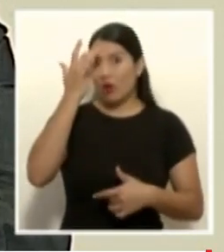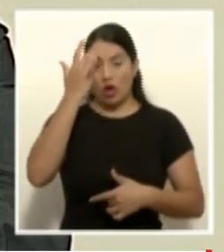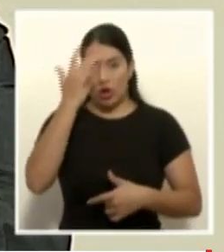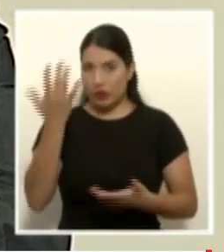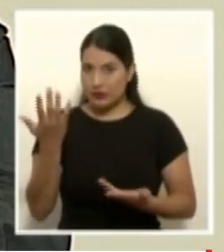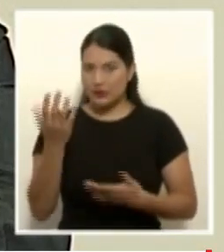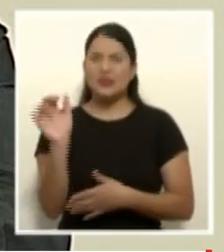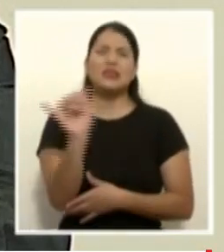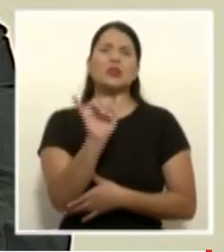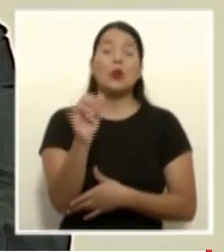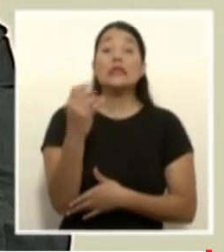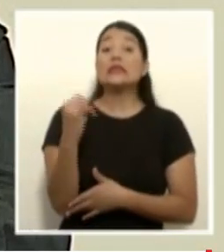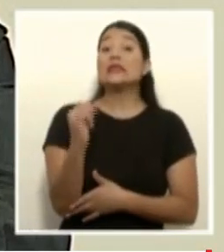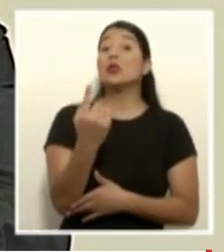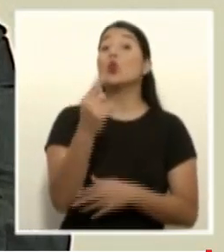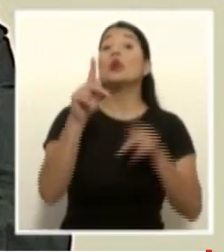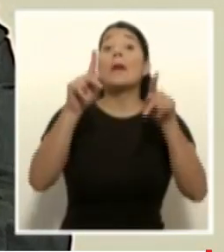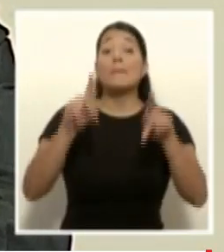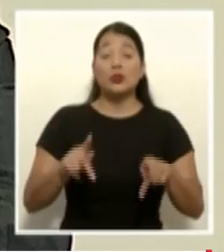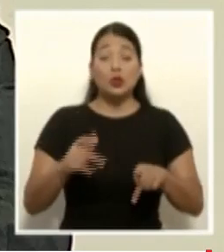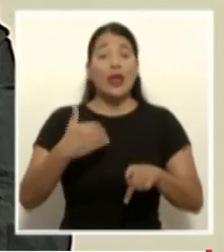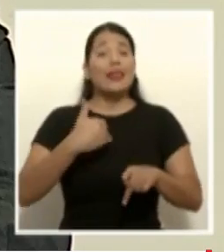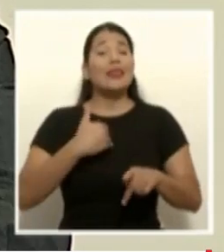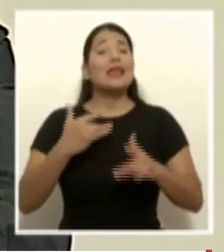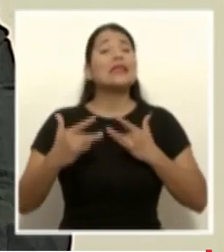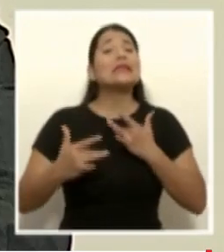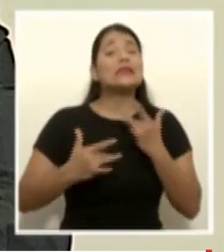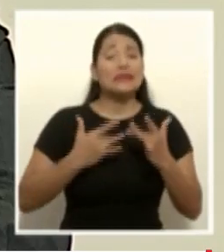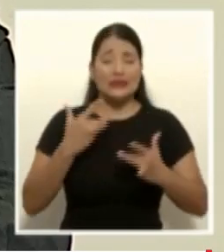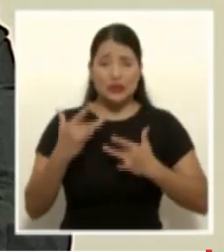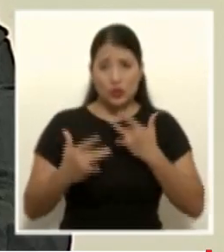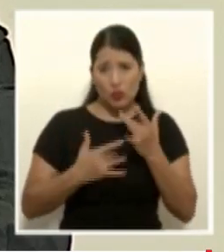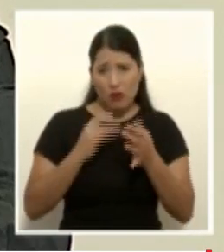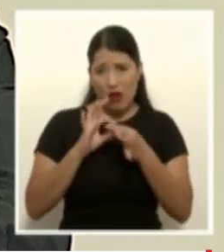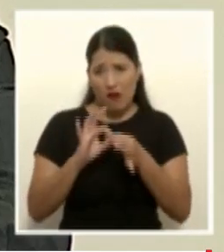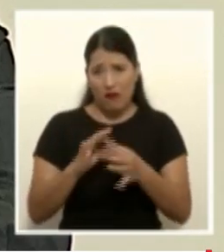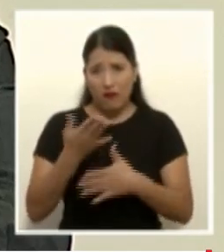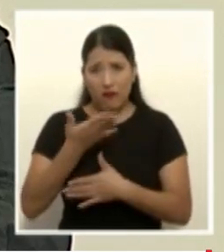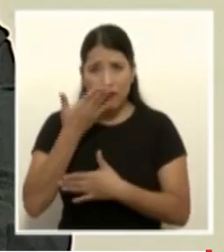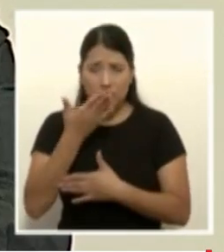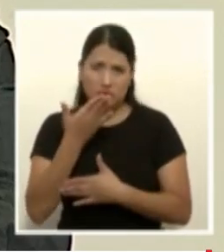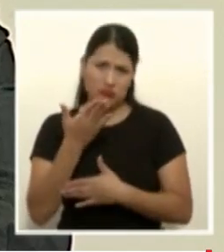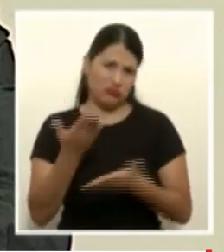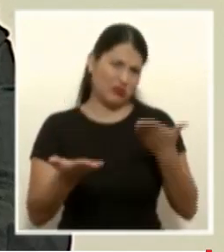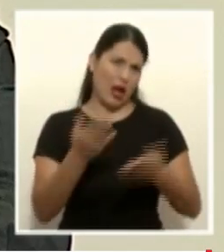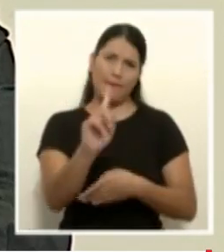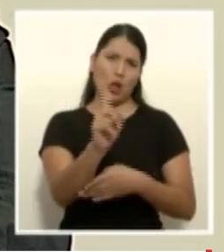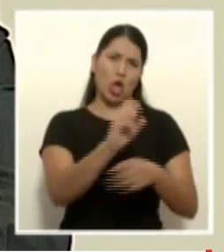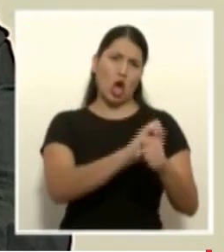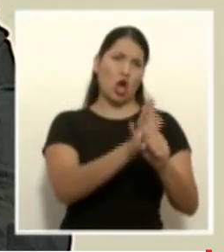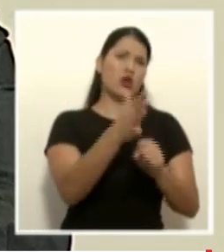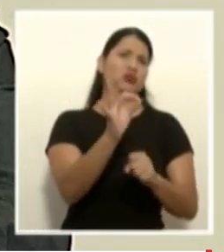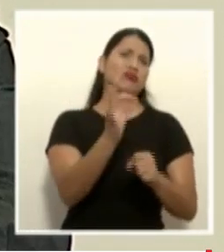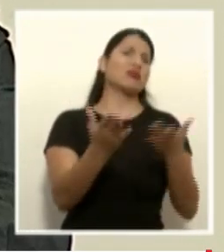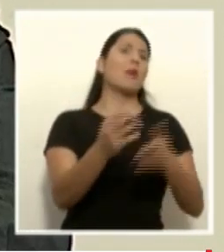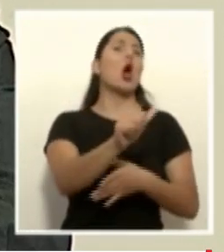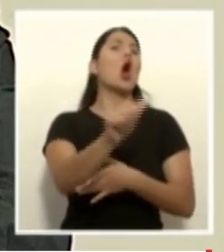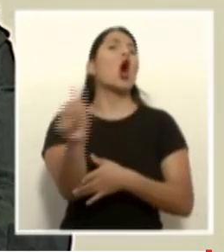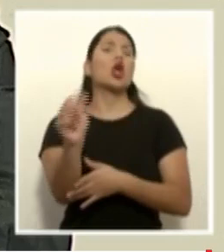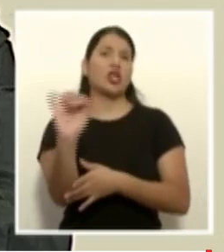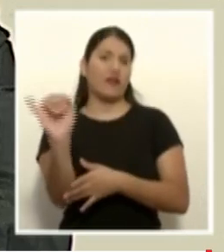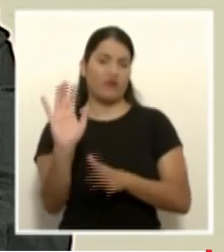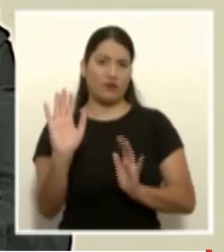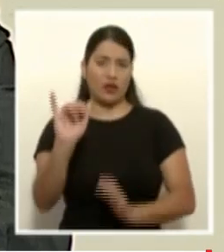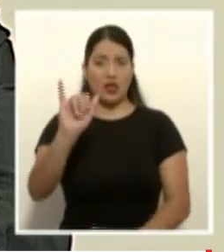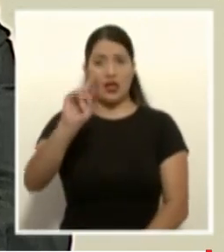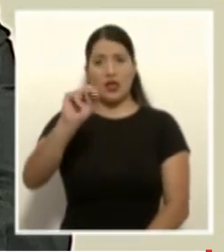respiratorios, independientemente de que puede ser que no sea el COVID-19, puede ser que sea influenza, puede ser que sea una